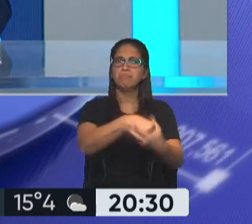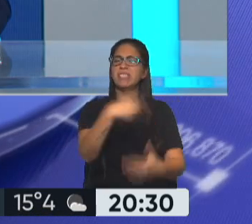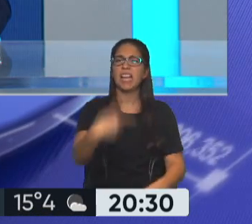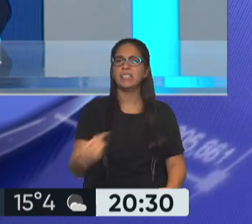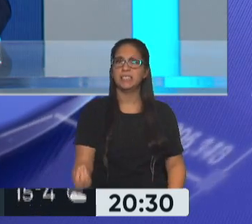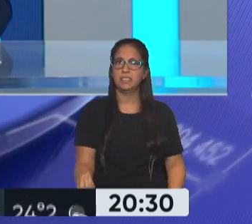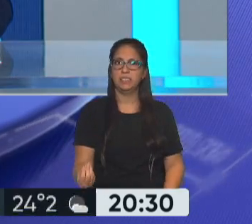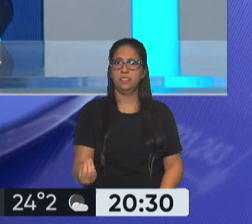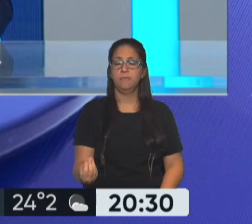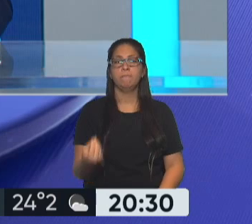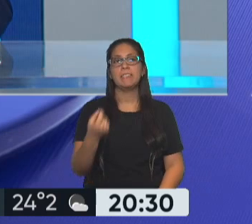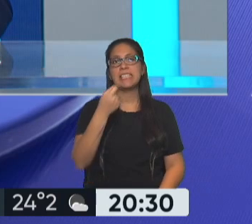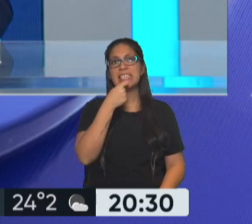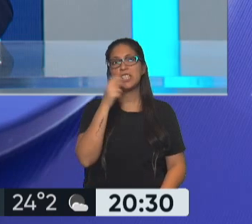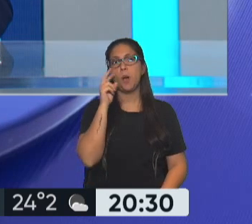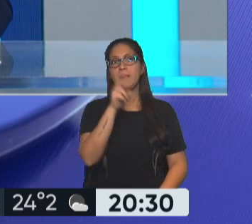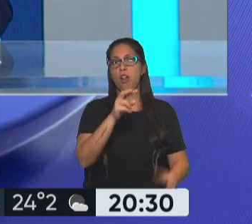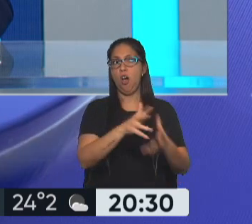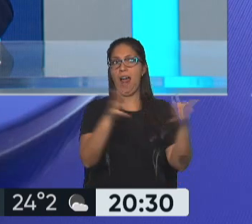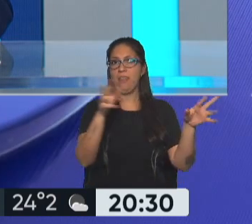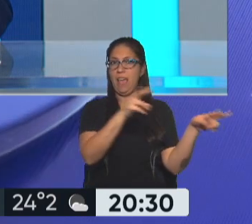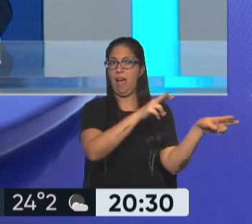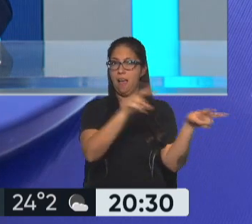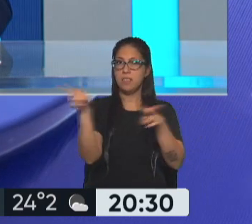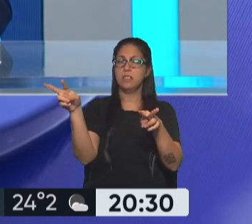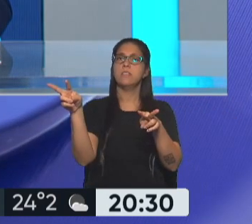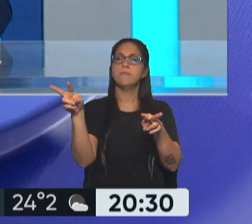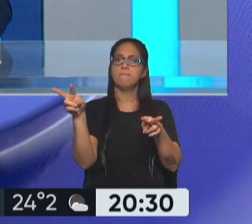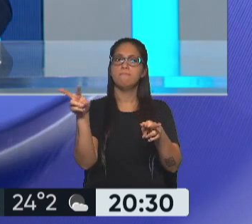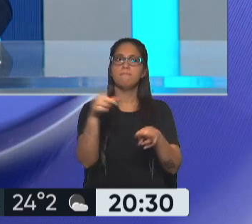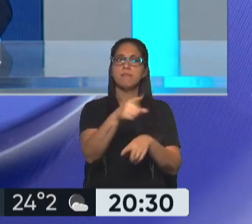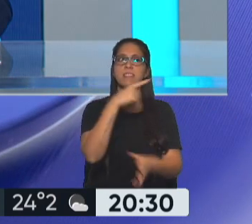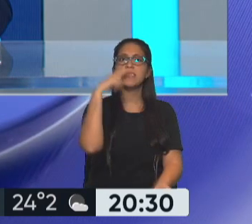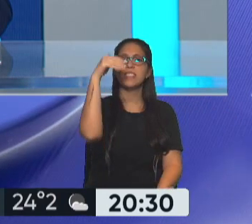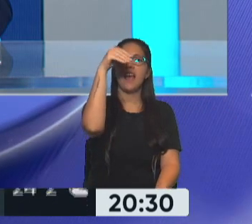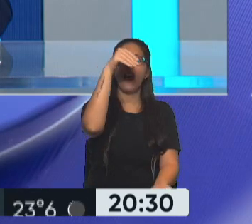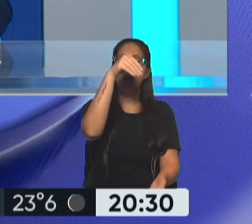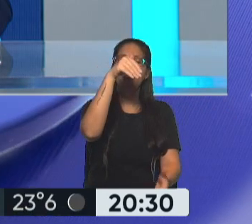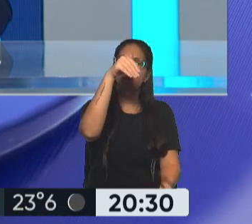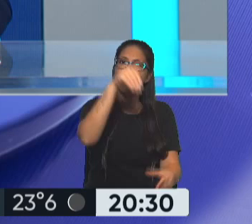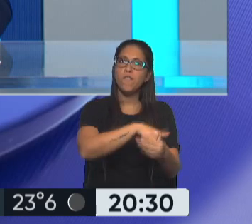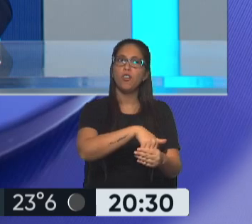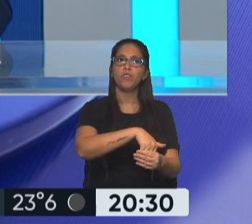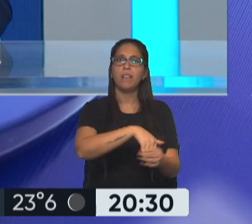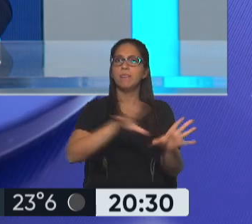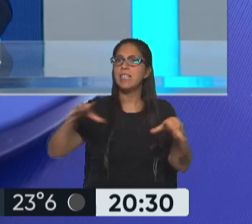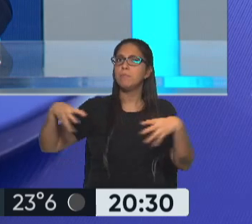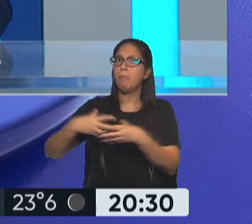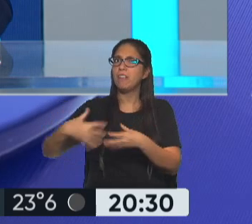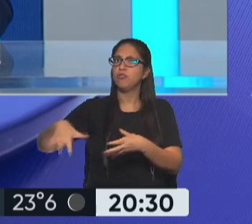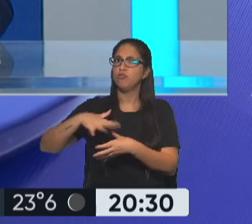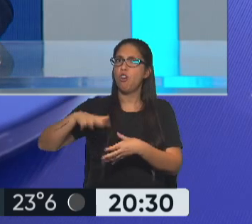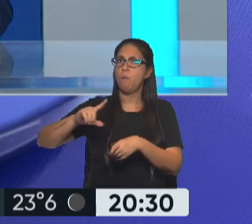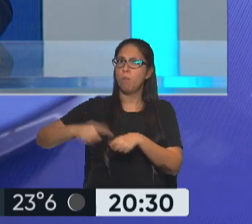lo miramos desde lo macro, Sí. es el rumbo que eligen de cierto espacio político, sobre